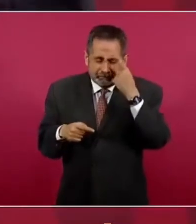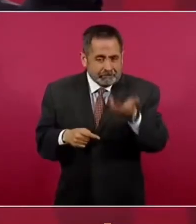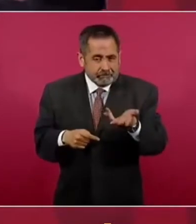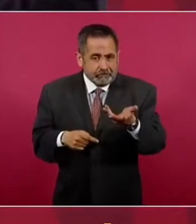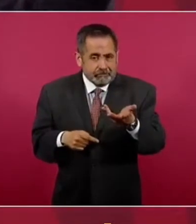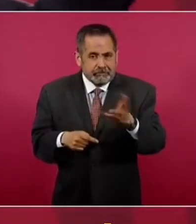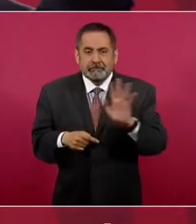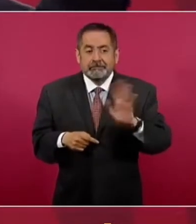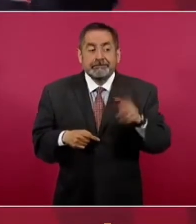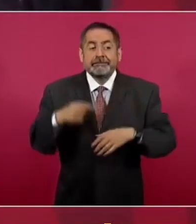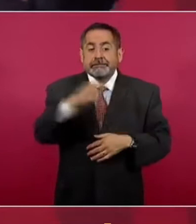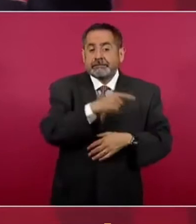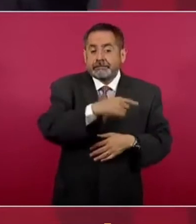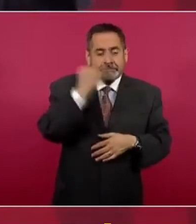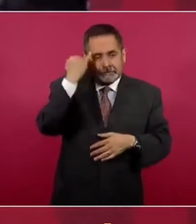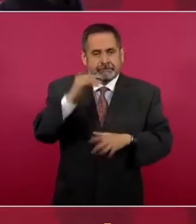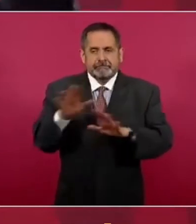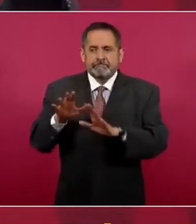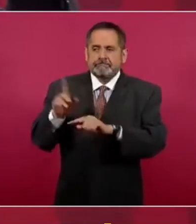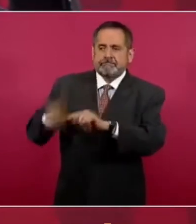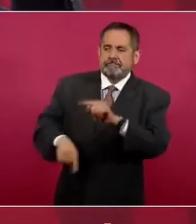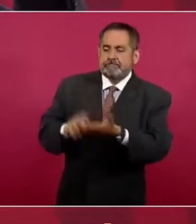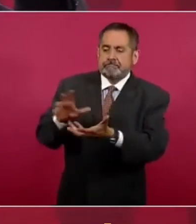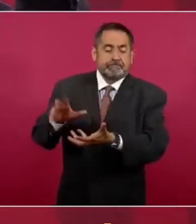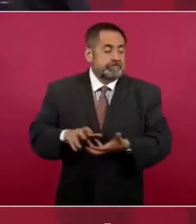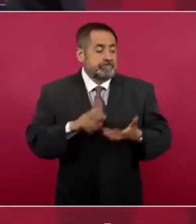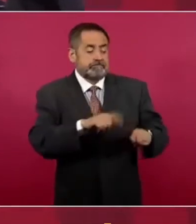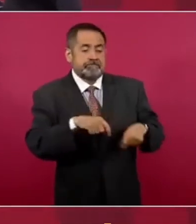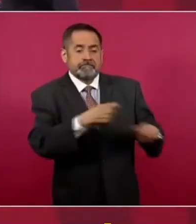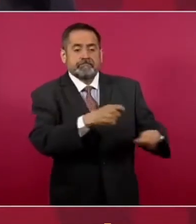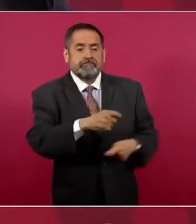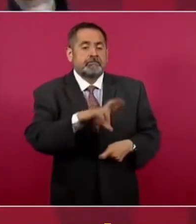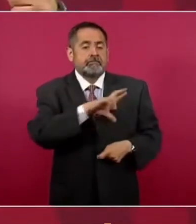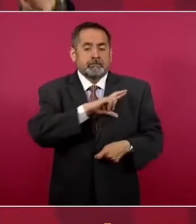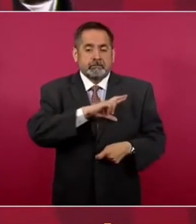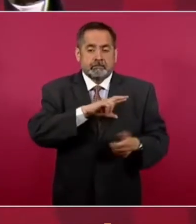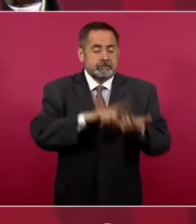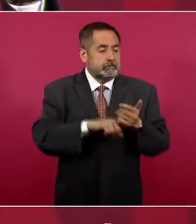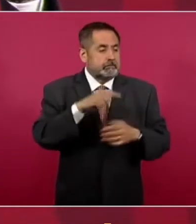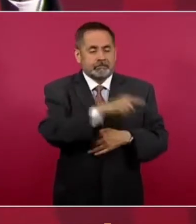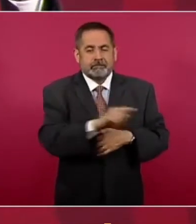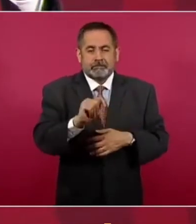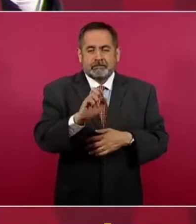porque le iban a dar preferencia a las empresas extranjeras, a las termoeléctricas